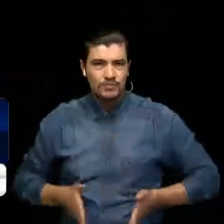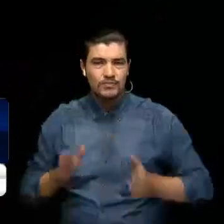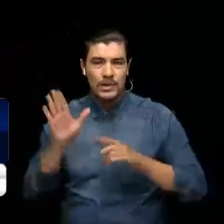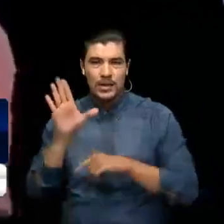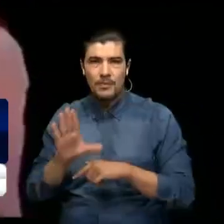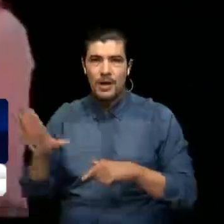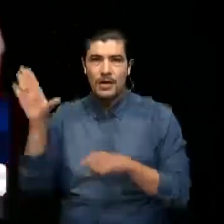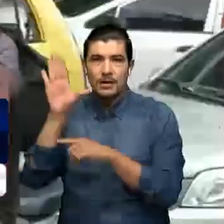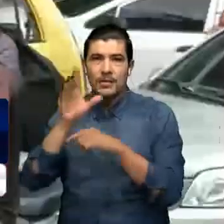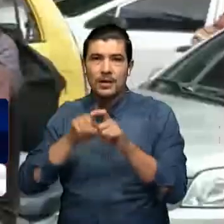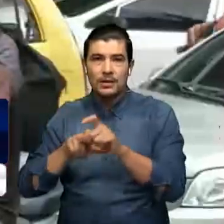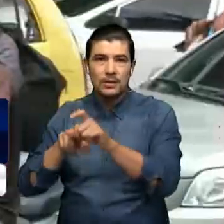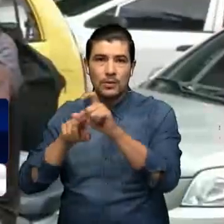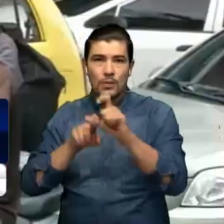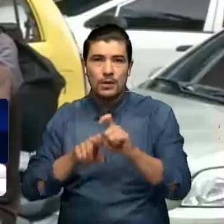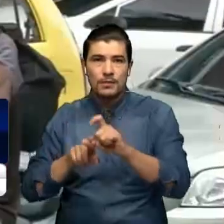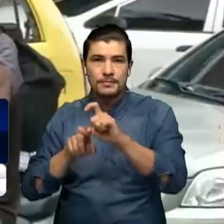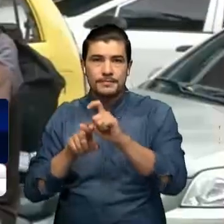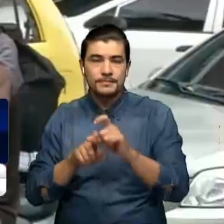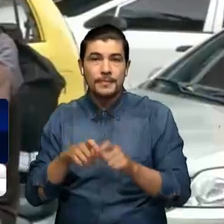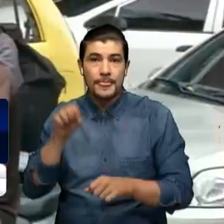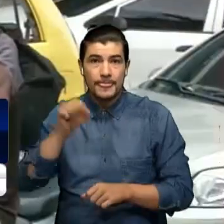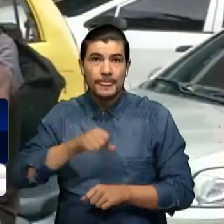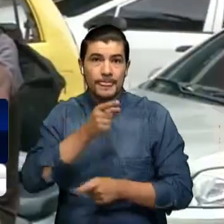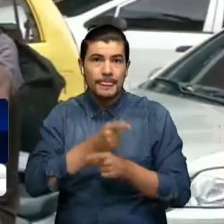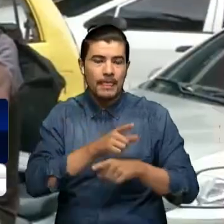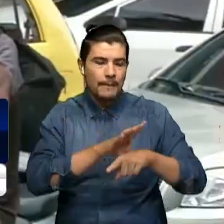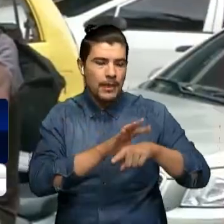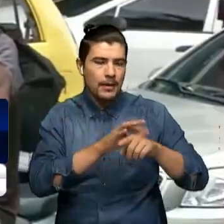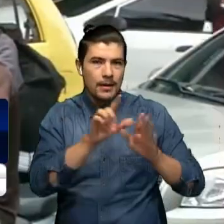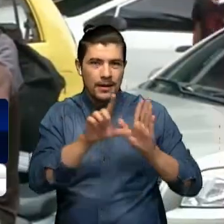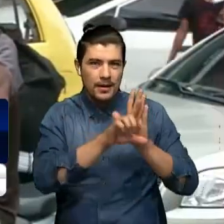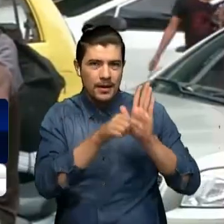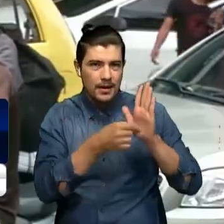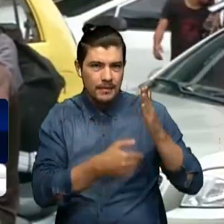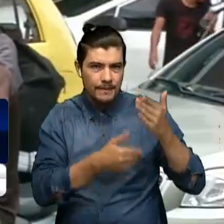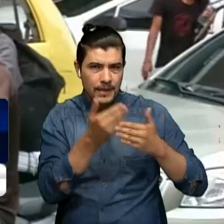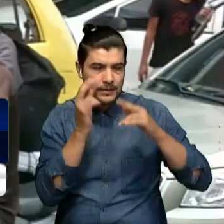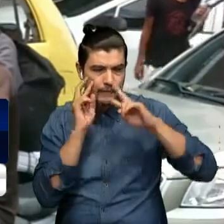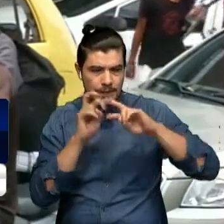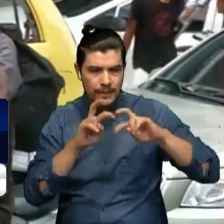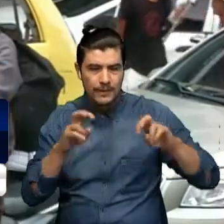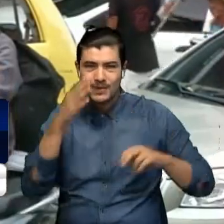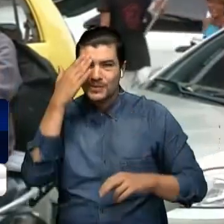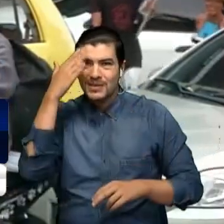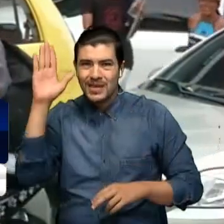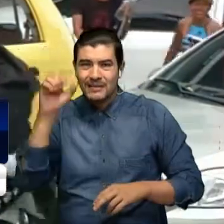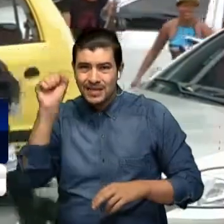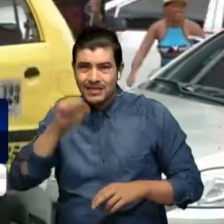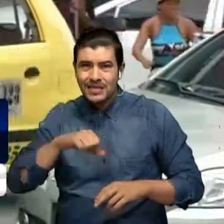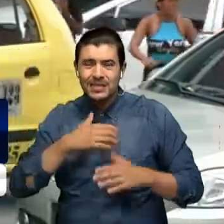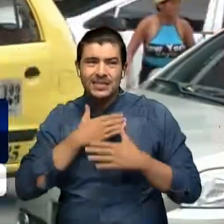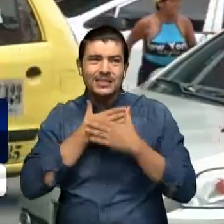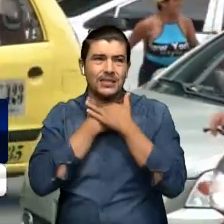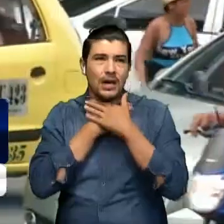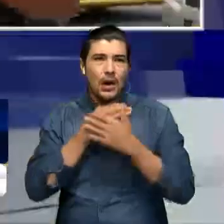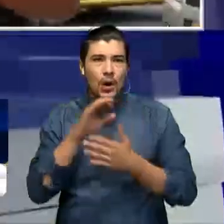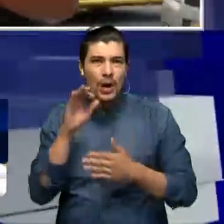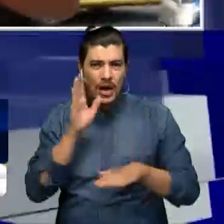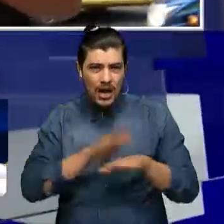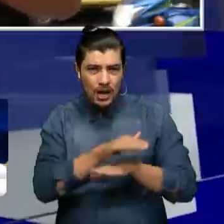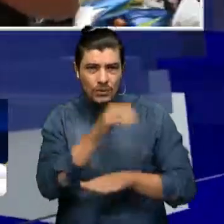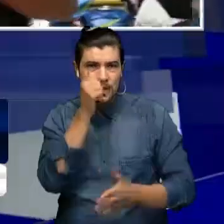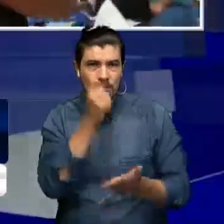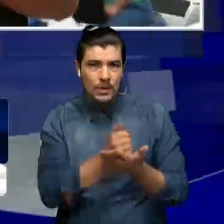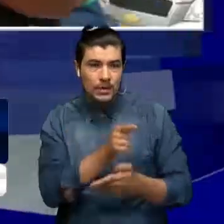de la guajira muy bien pues medicina legal manifiesta que aún no se esclarece si fue asfixia mecánica la que causó la